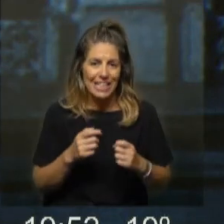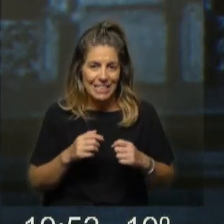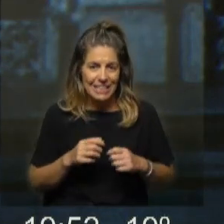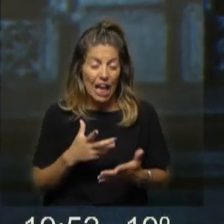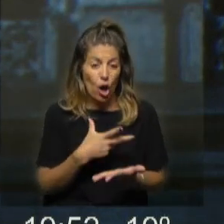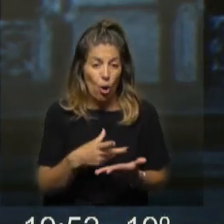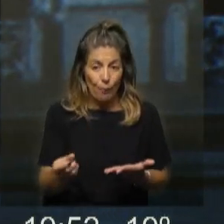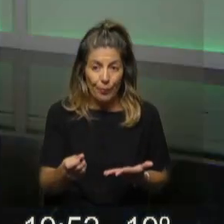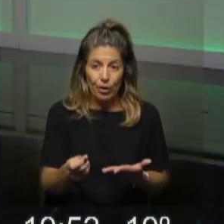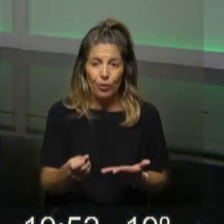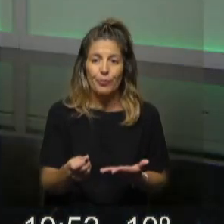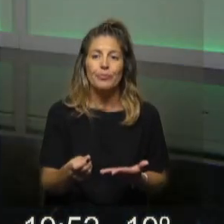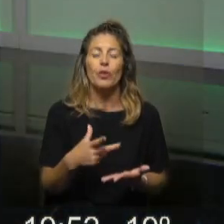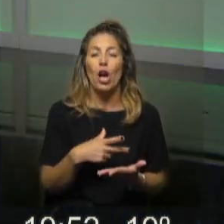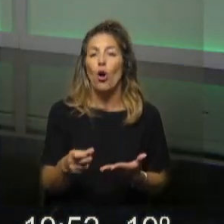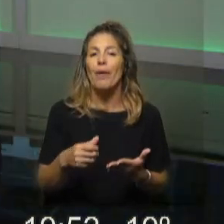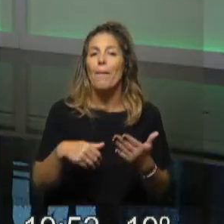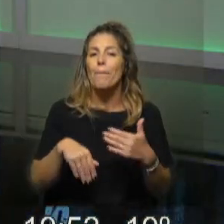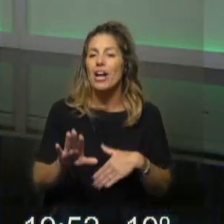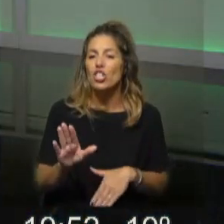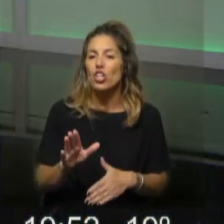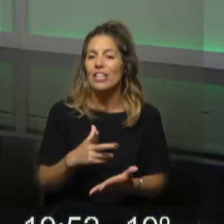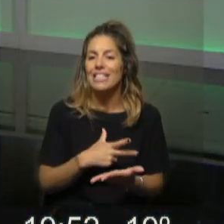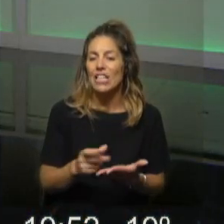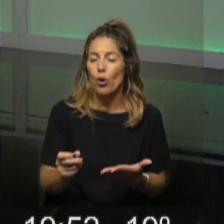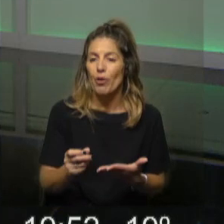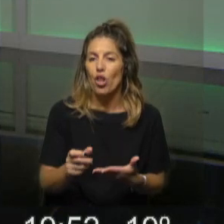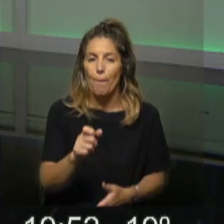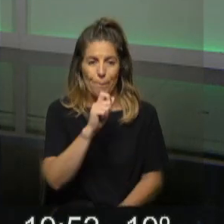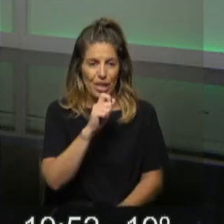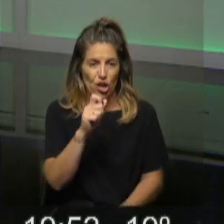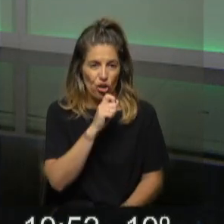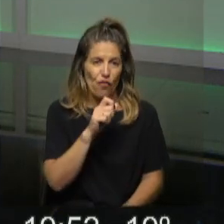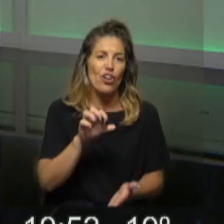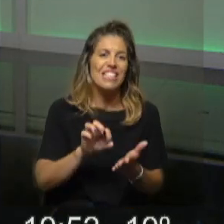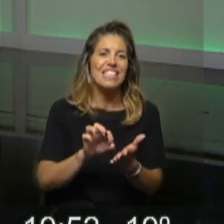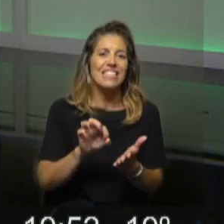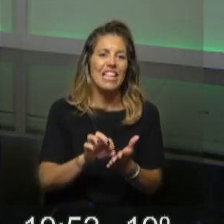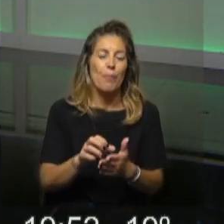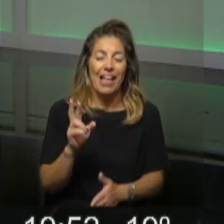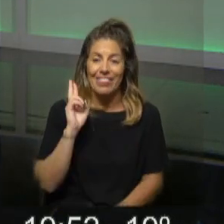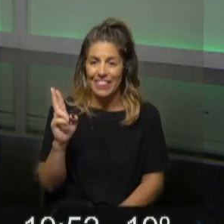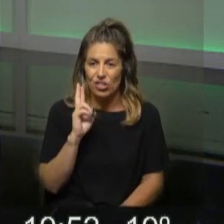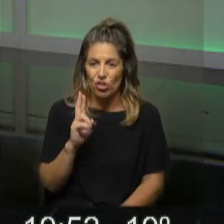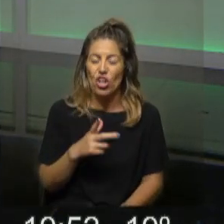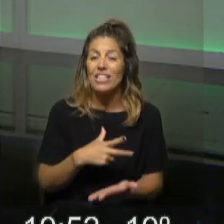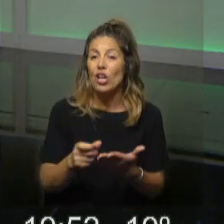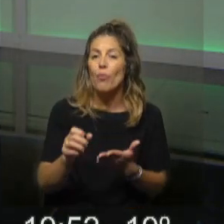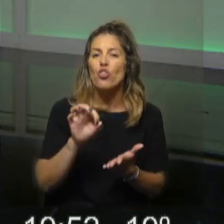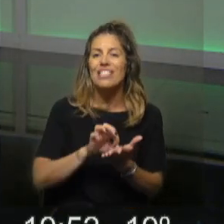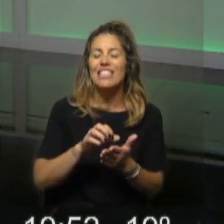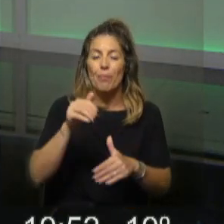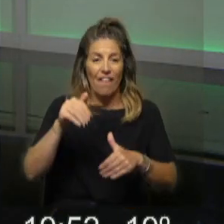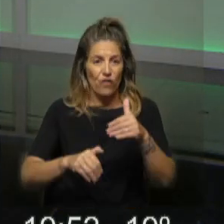compró, como parte de una compra mayor en la que se compraron micrófonos y sistema de amplificación de sonido, se compró un sistema de